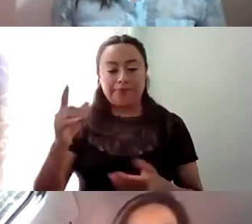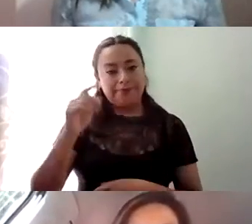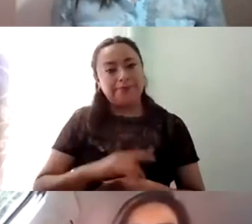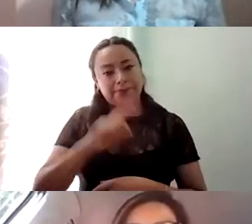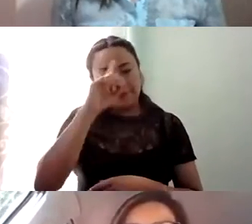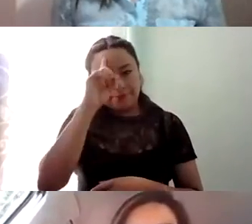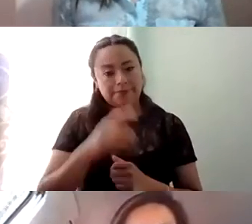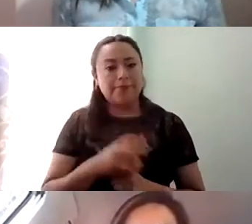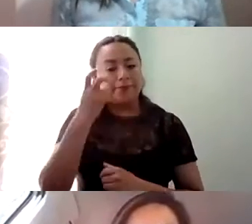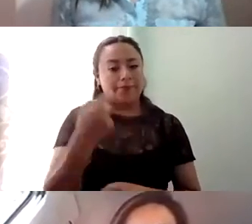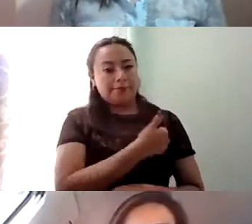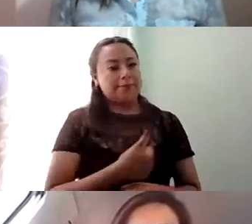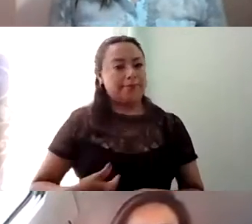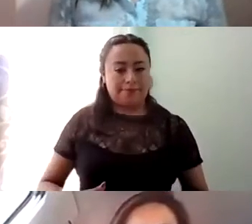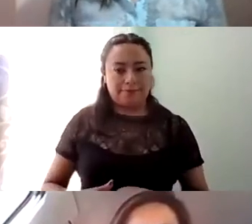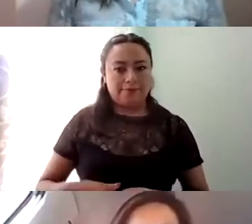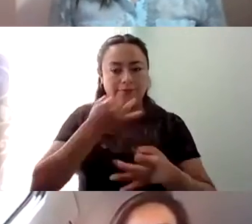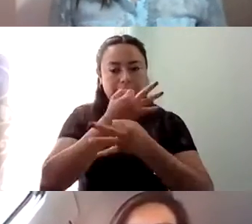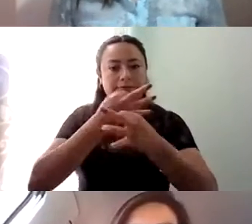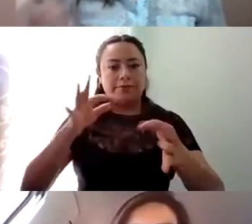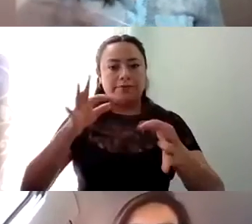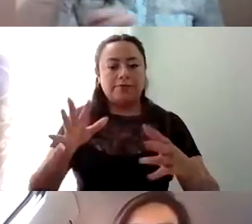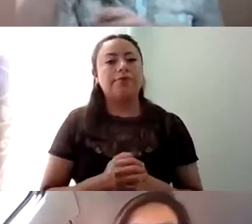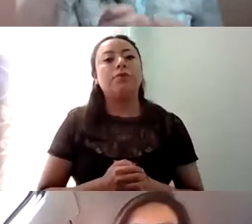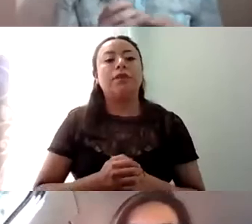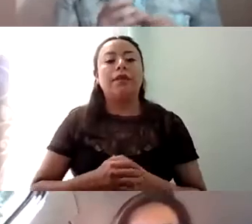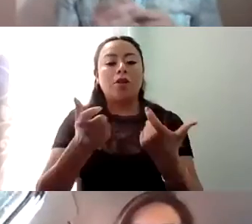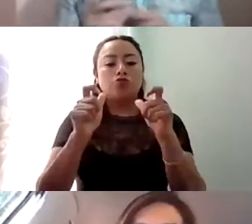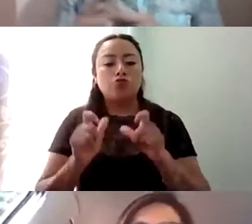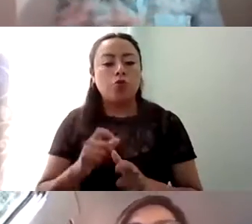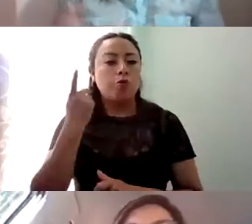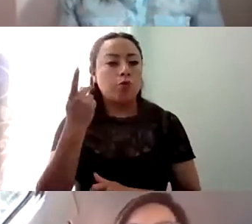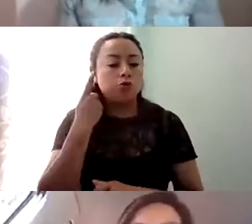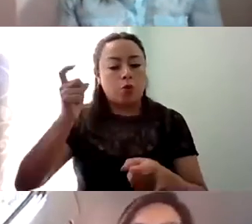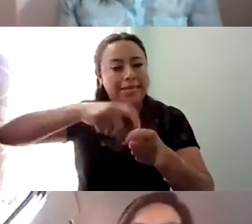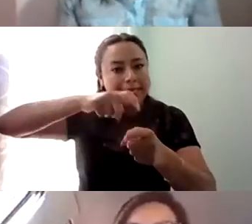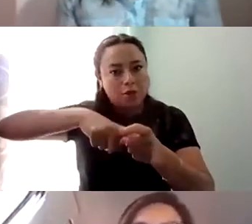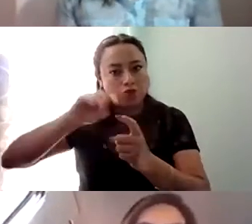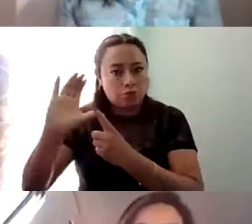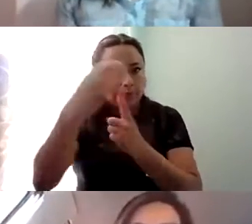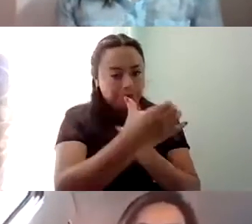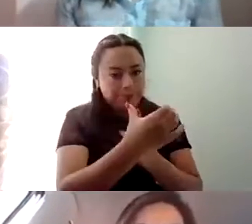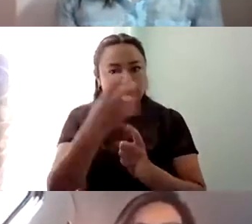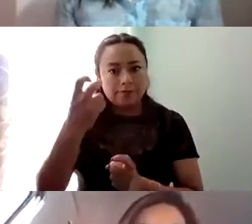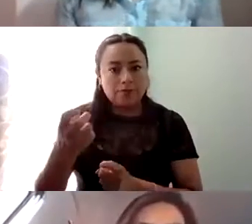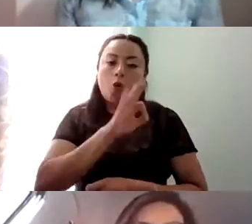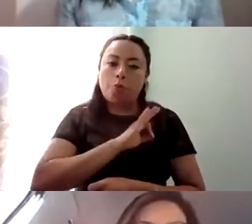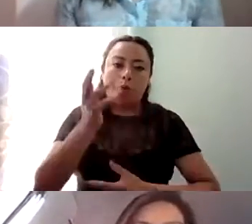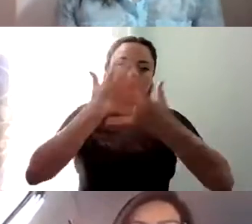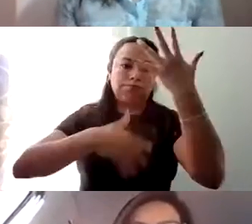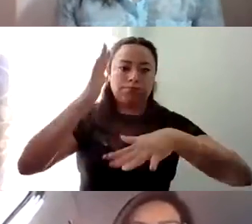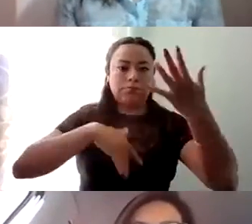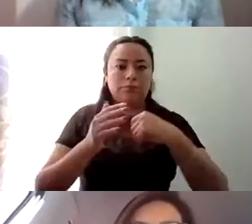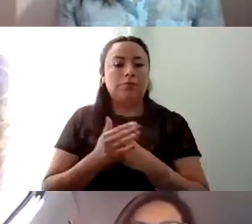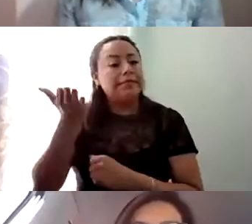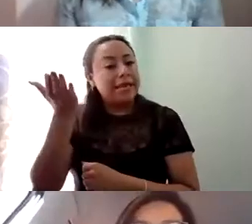presidencia informa que las y los diputados de los diversos grupos parlamentarios que integran esta comisión pueden hacer uso de la palabra. Se solicita,